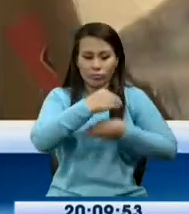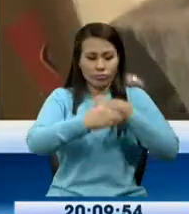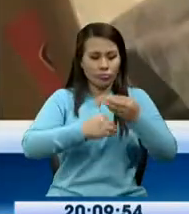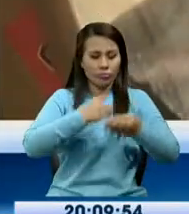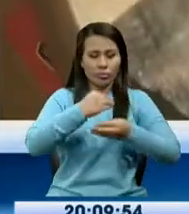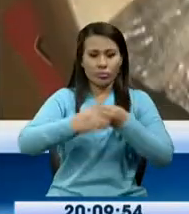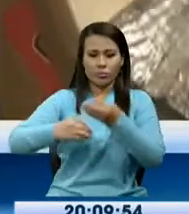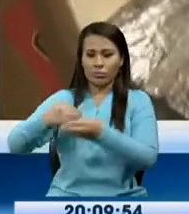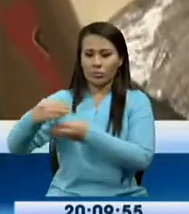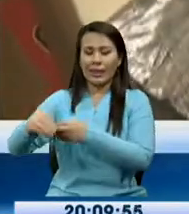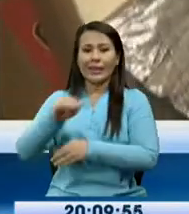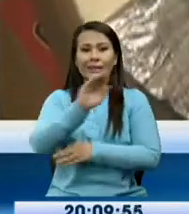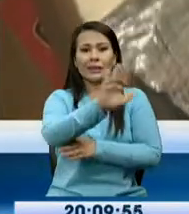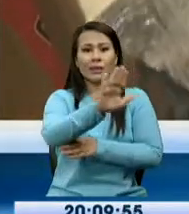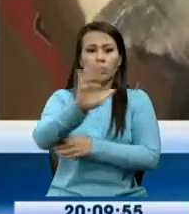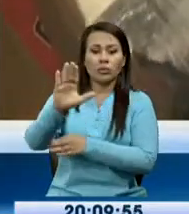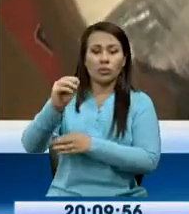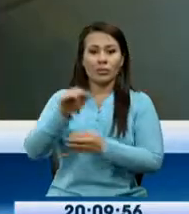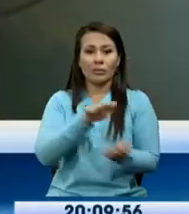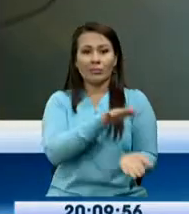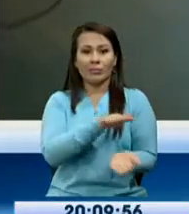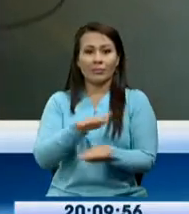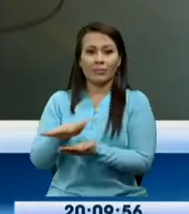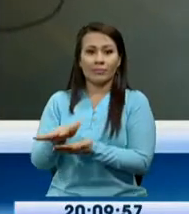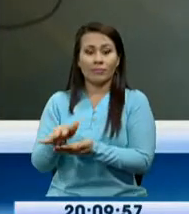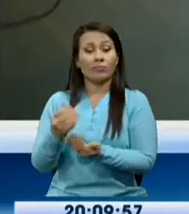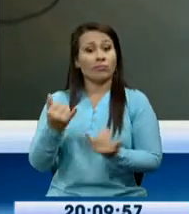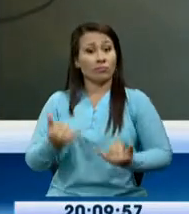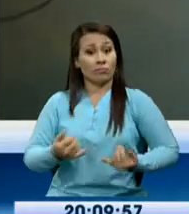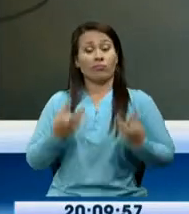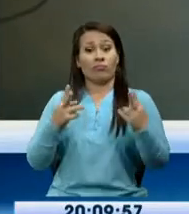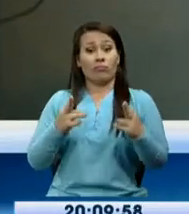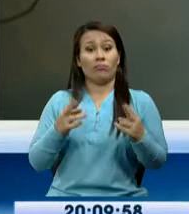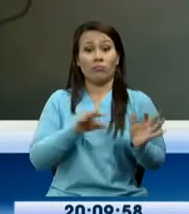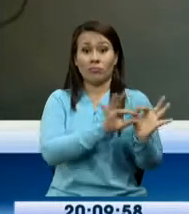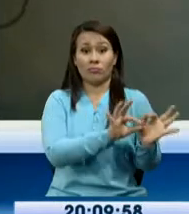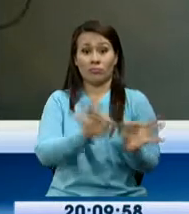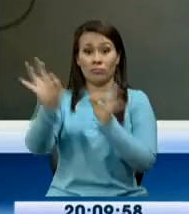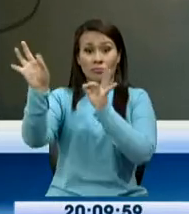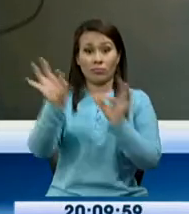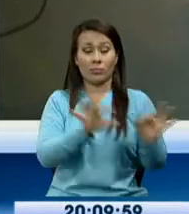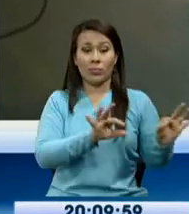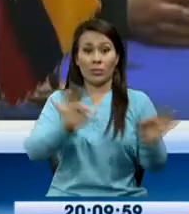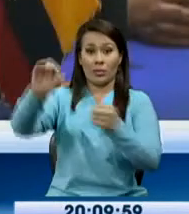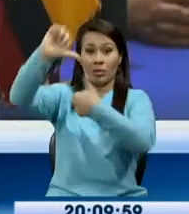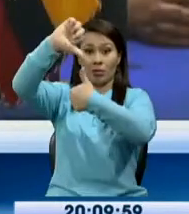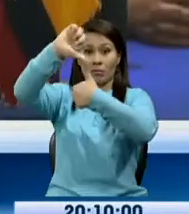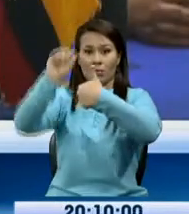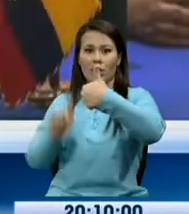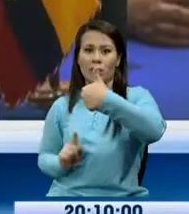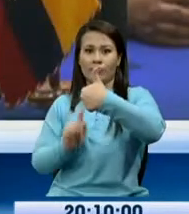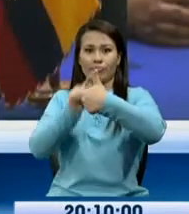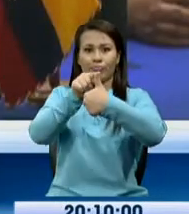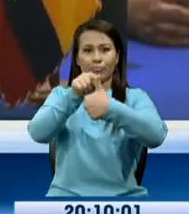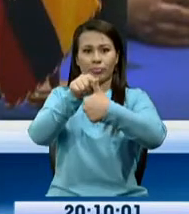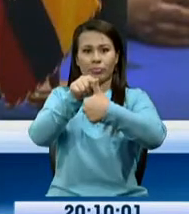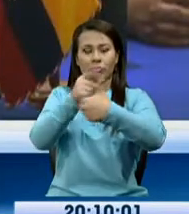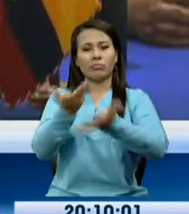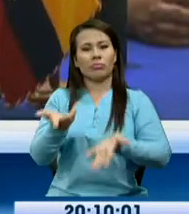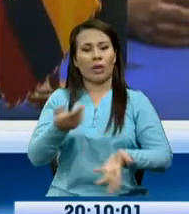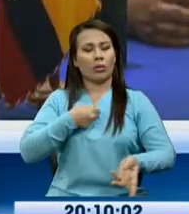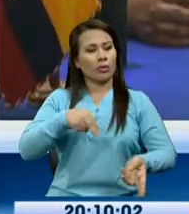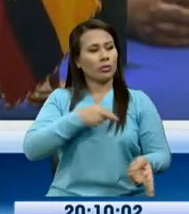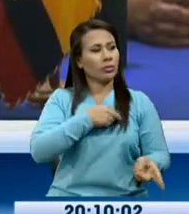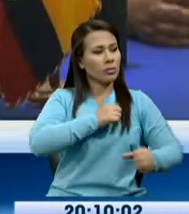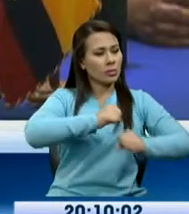en 550 paquetes, los mismos que presuntamente iban a ser enviados a Centroamérica. Hemos venido desarrollando varias